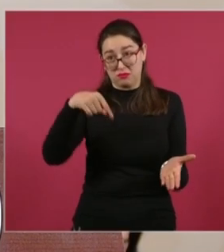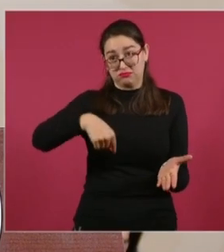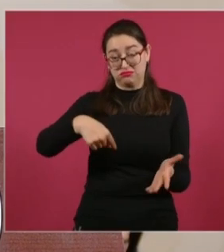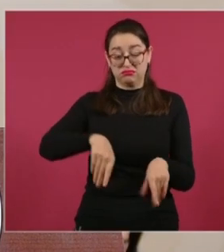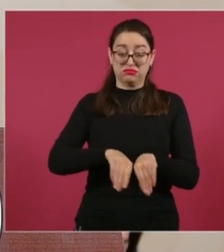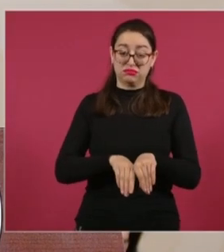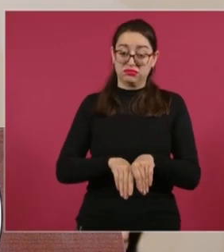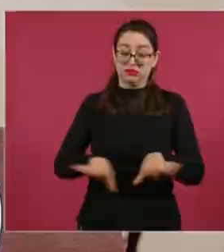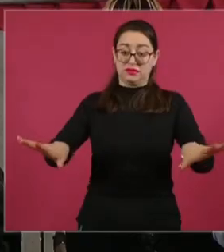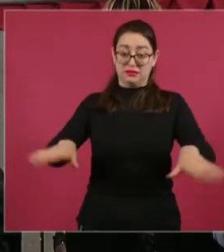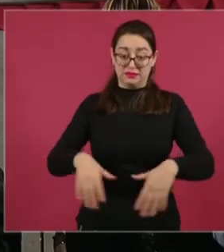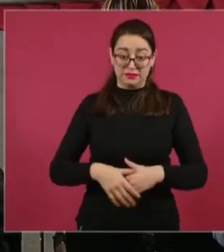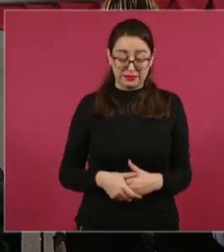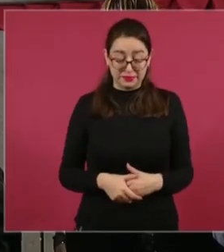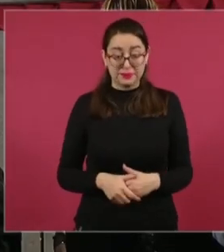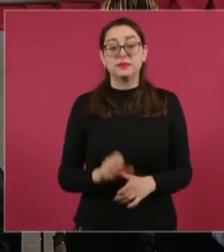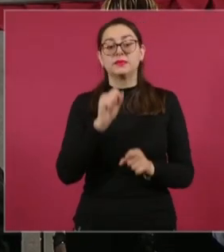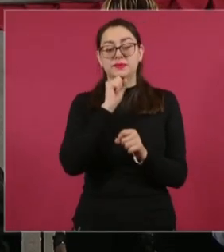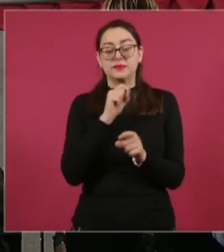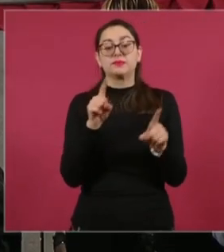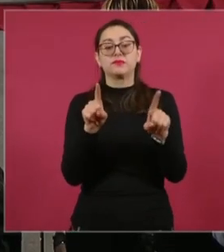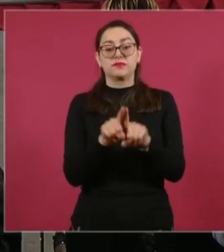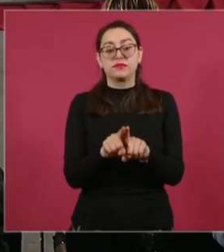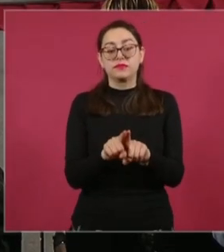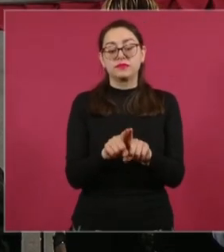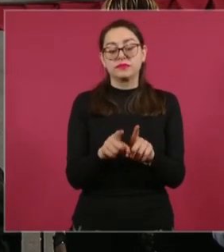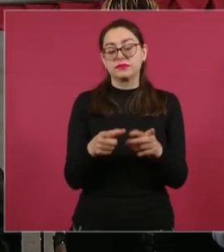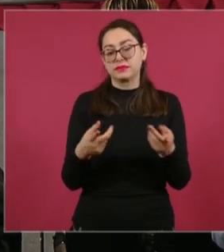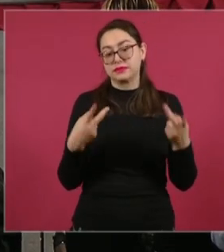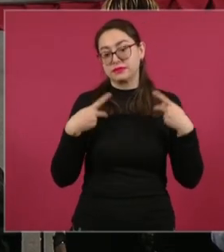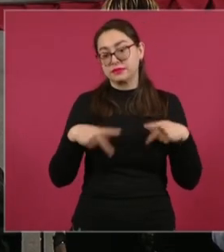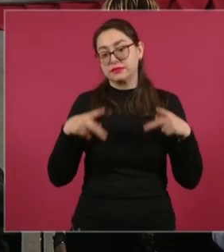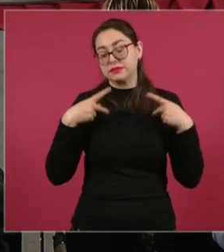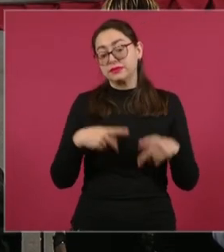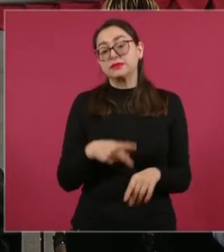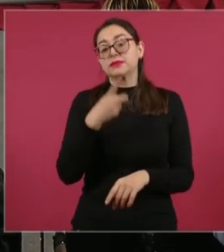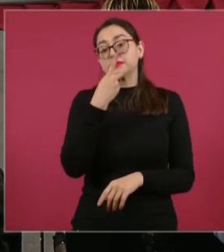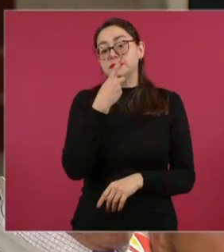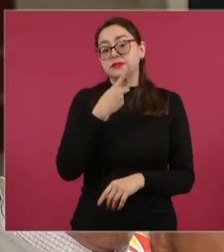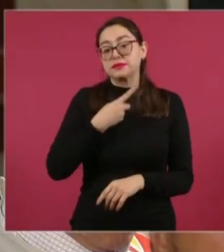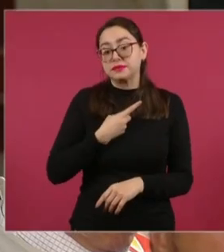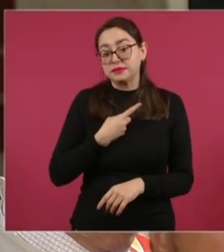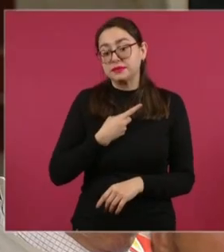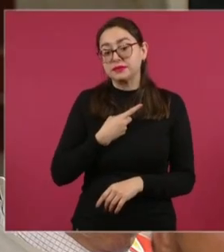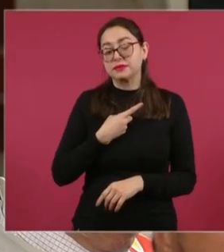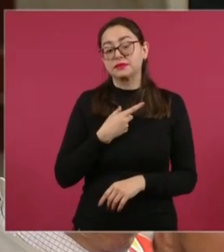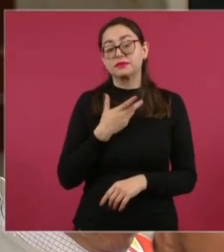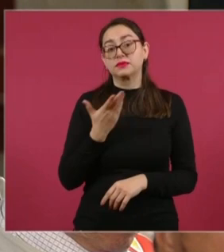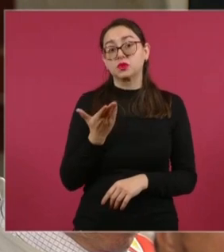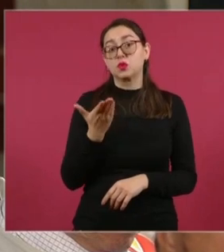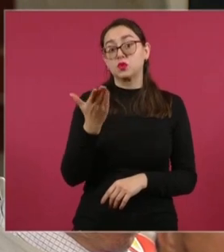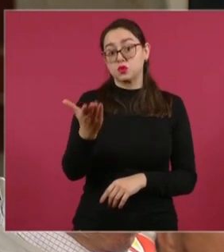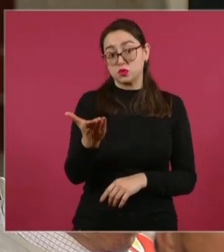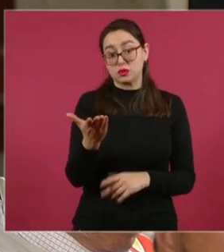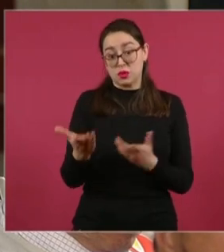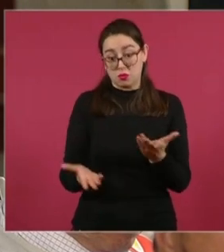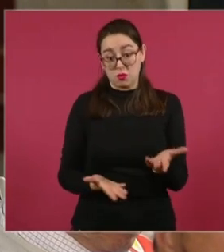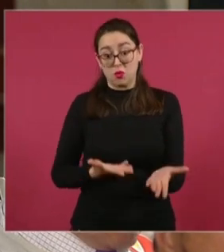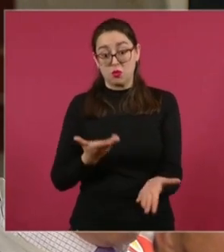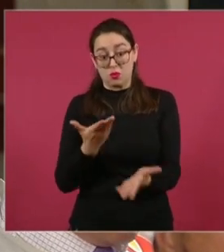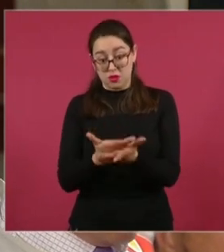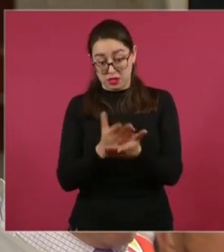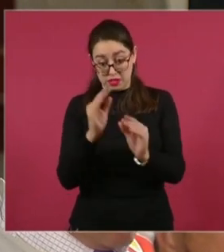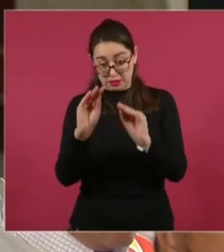en este espacio. Por otro lado, la gente me pregunta, señor presidente, si ya se encuentra lista su propuesta para la